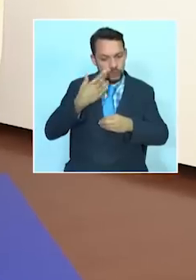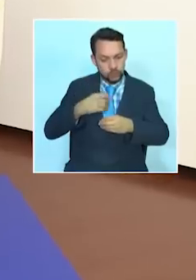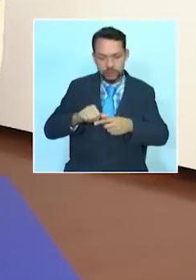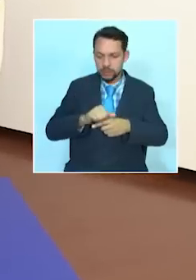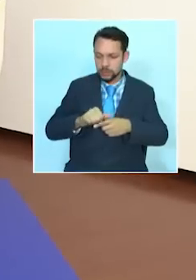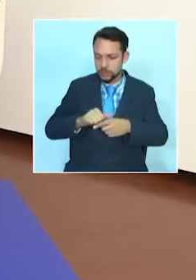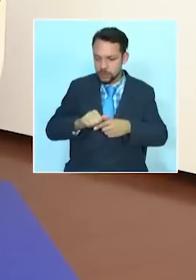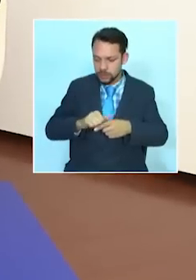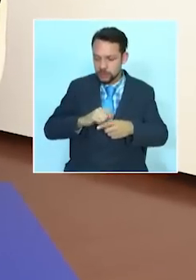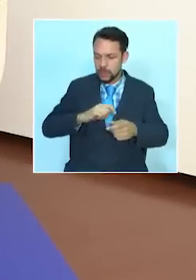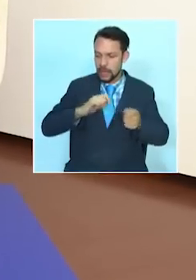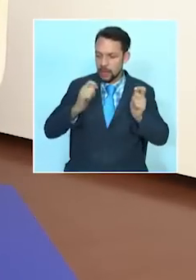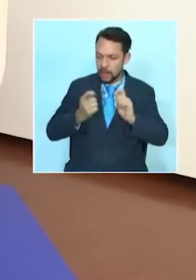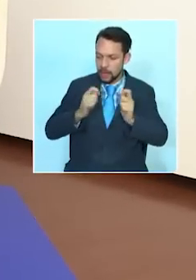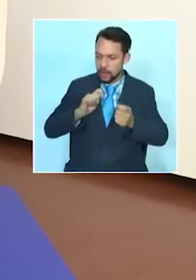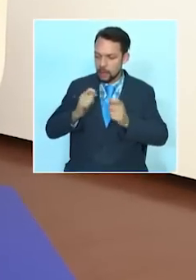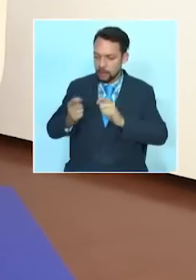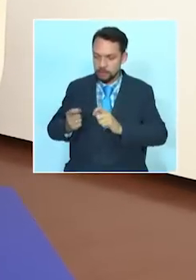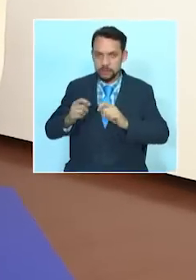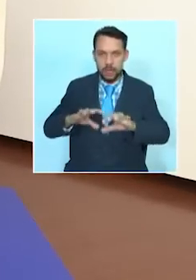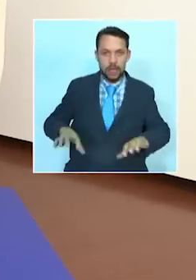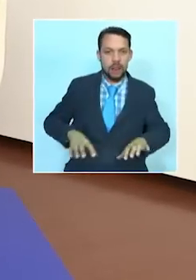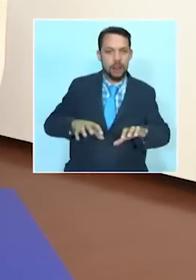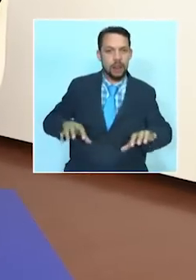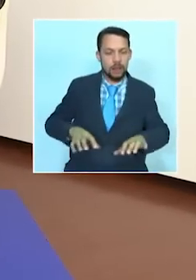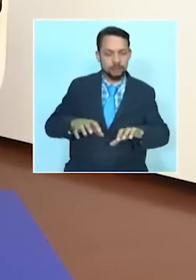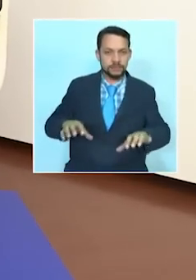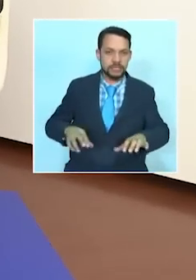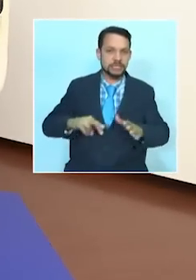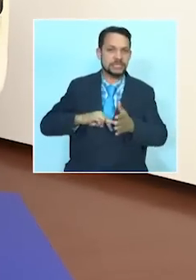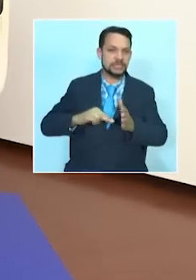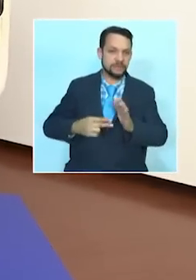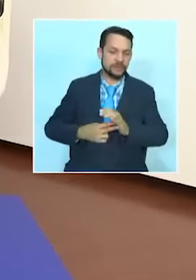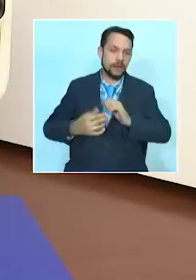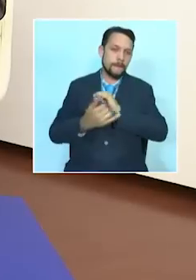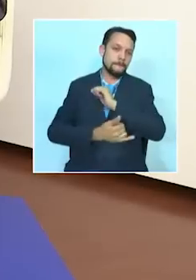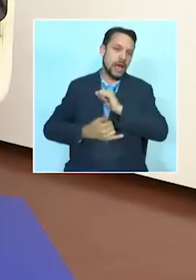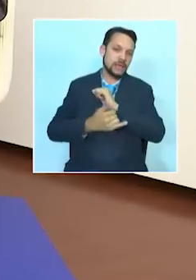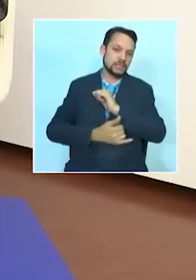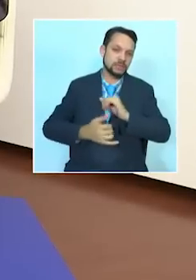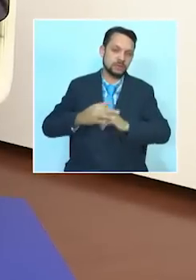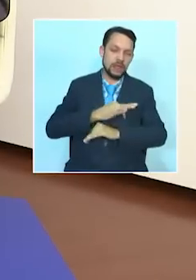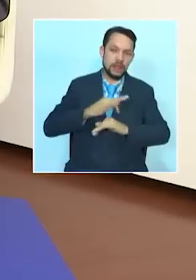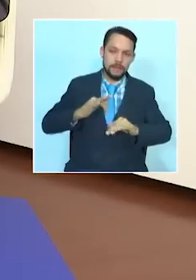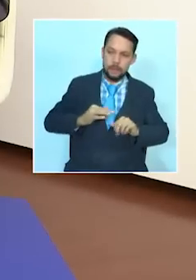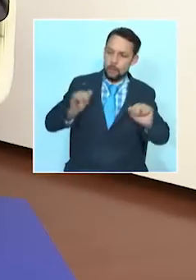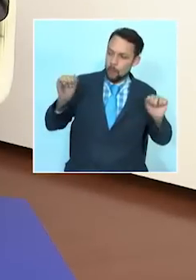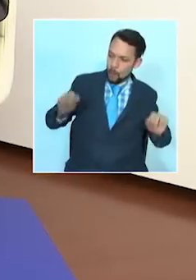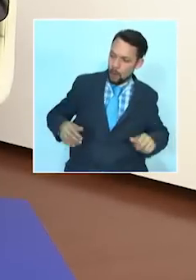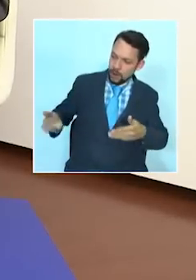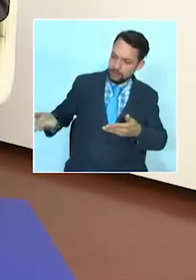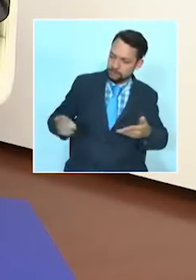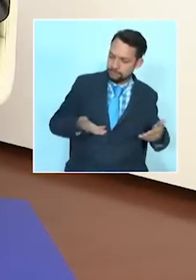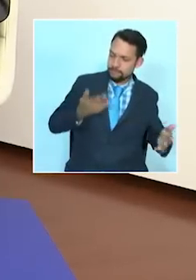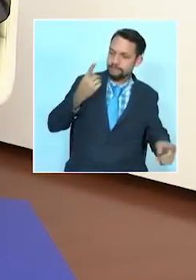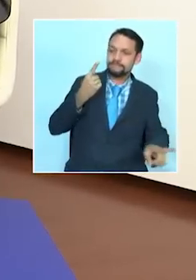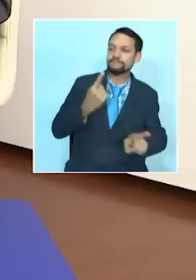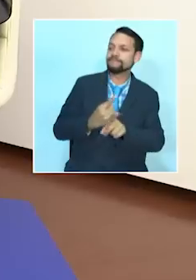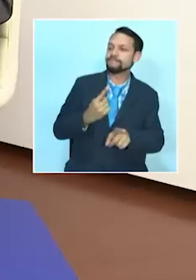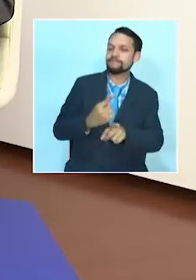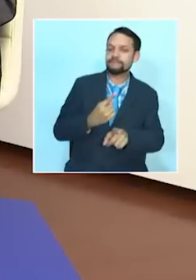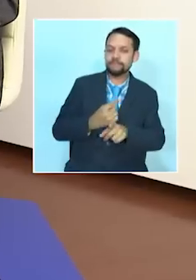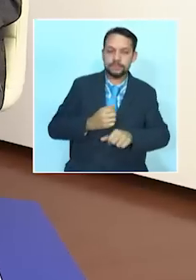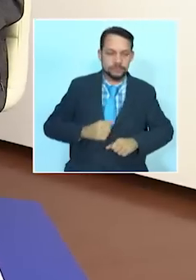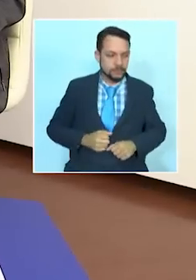equipo en este que se convierte en un paseo terapéutico maravilloso y extraordinario un paseo sanador sí y no solo eso sino que